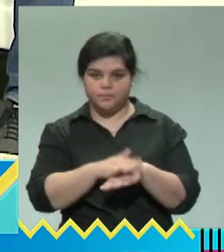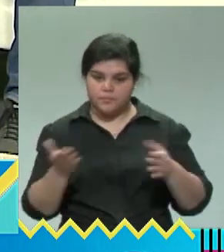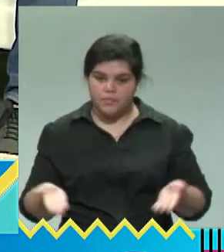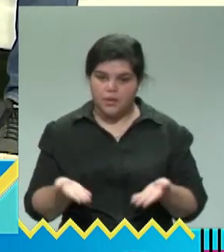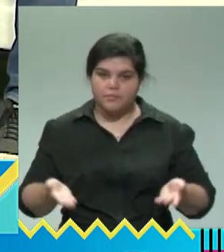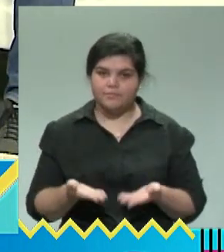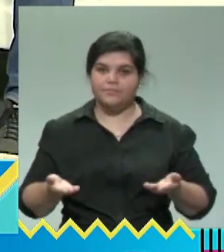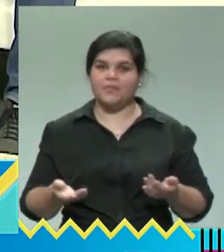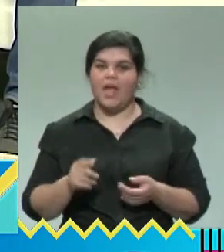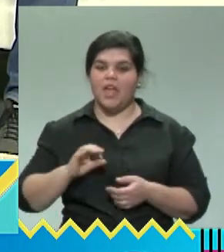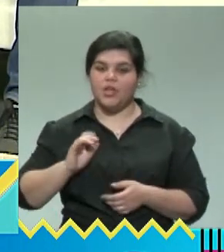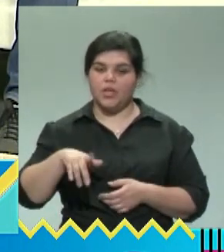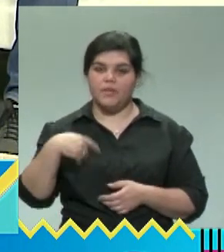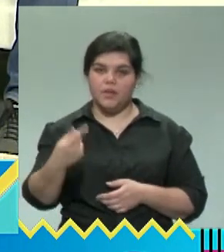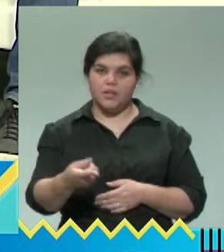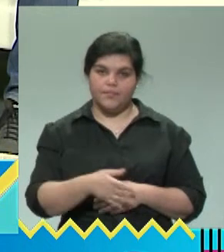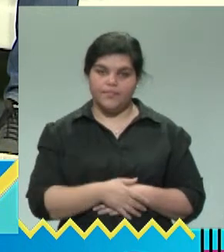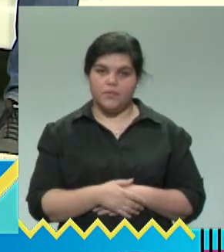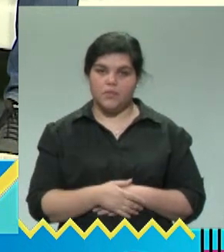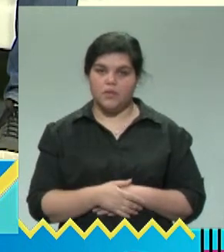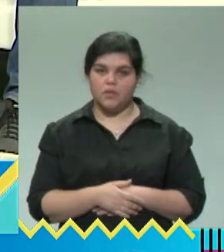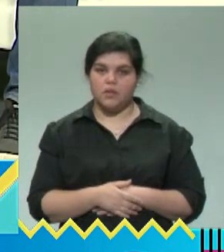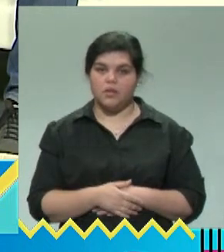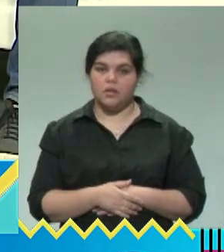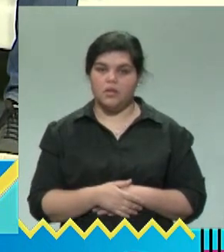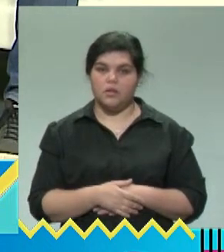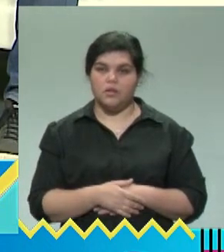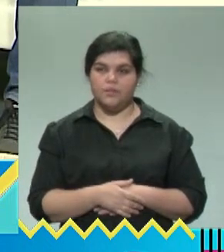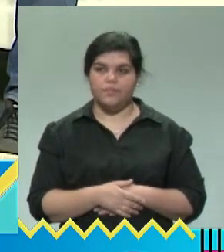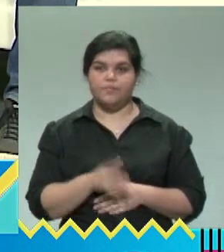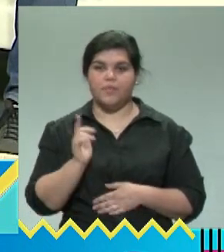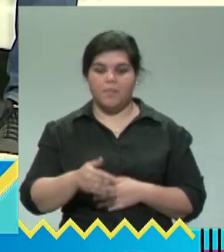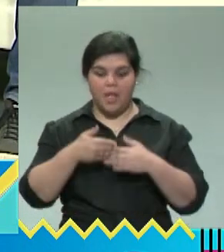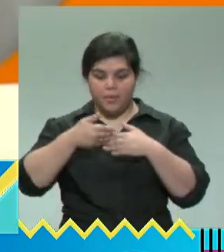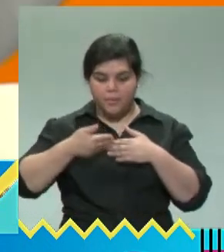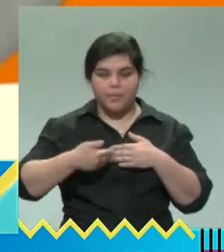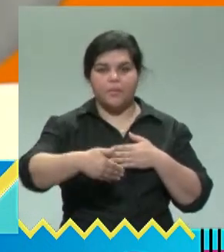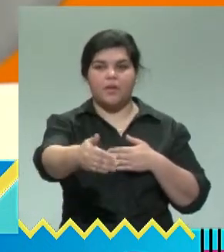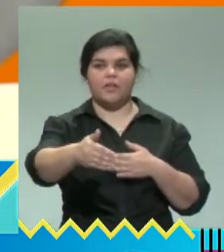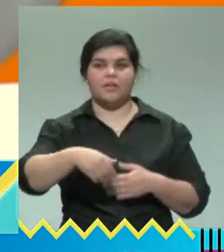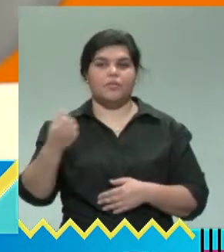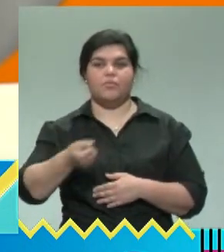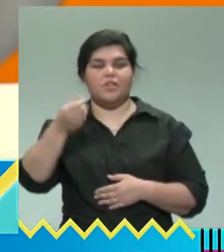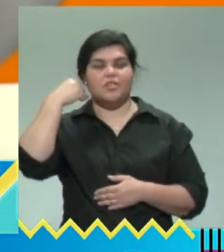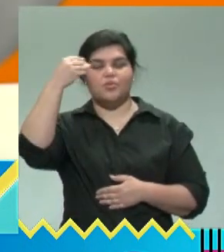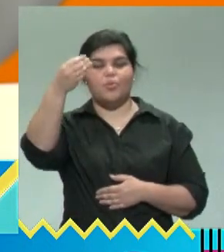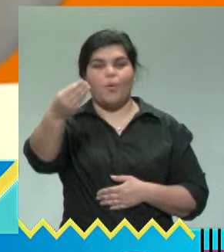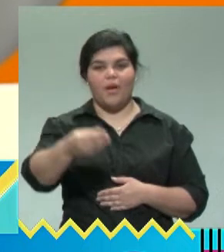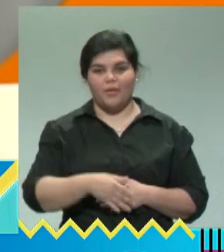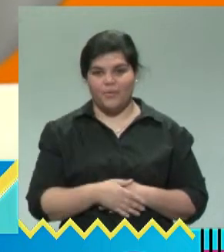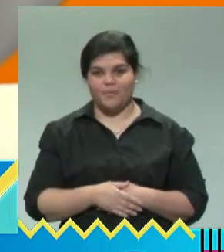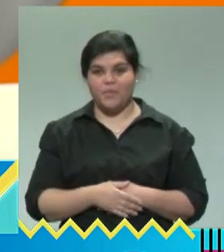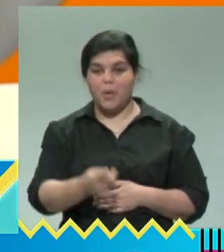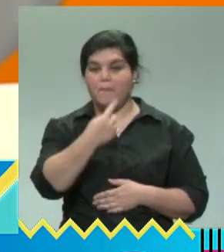dije, a partir del año que viene. Pero en realidad, para mirar para adelante hace falta, creo, soñar. Y si vos me preguntás con